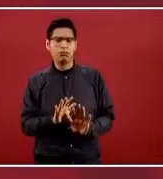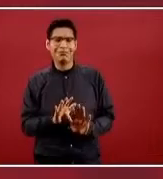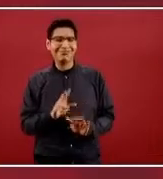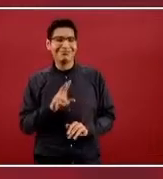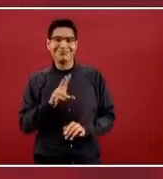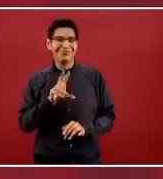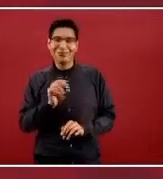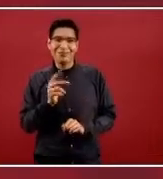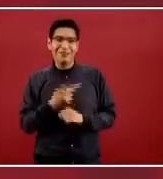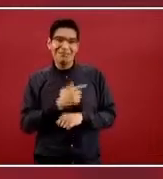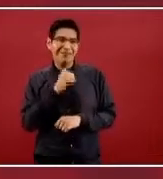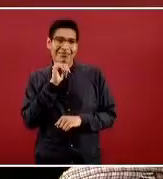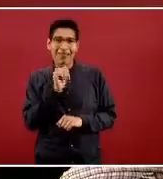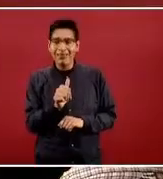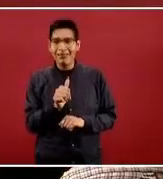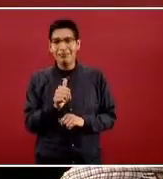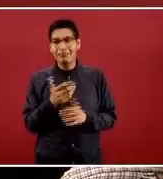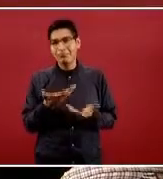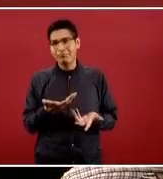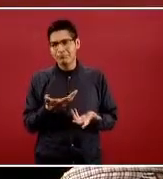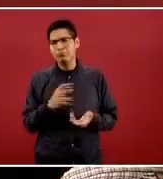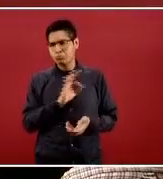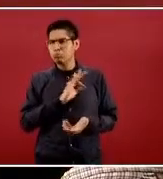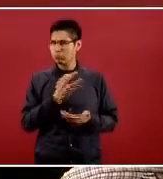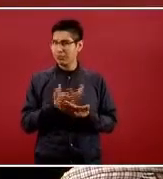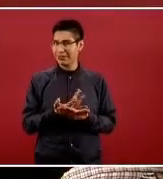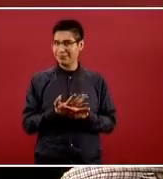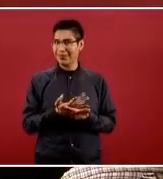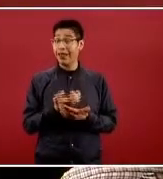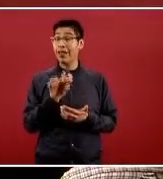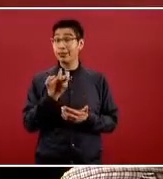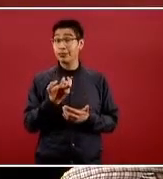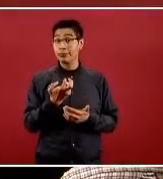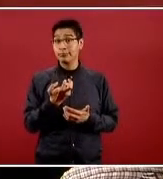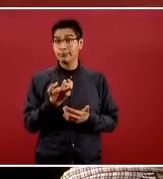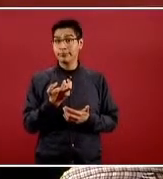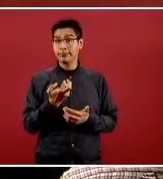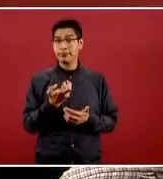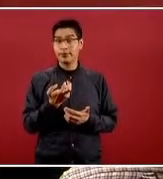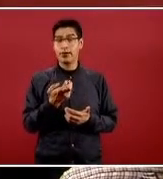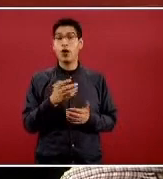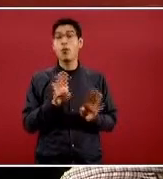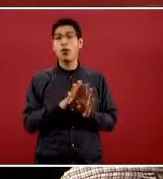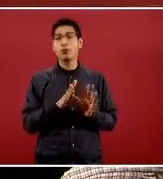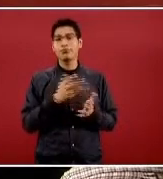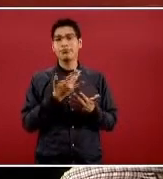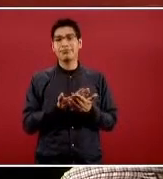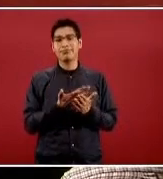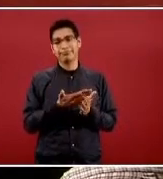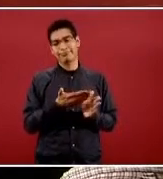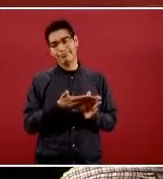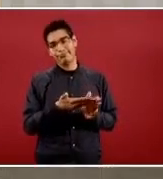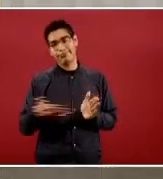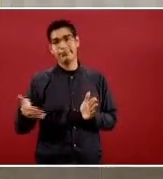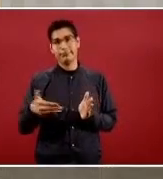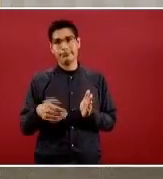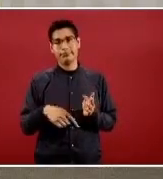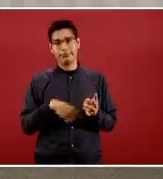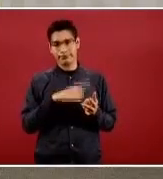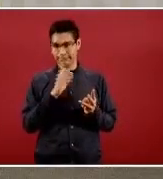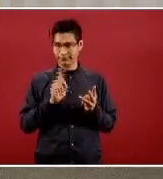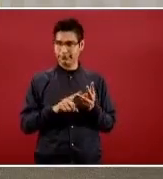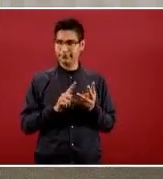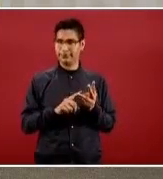persona destinada a recibir ese servicio. Entonces, esas se priorizan, se difieren. Esa es la parte 2 de la